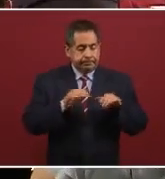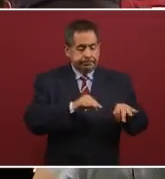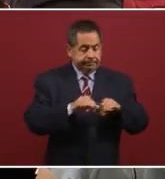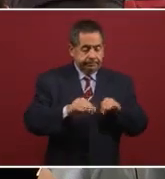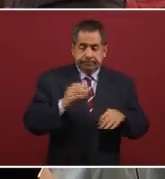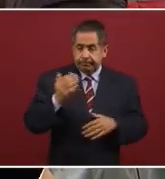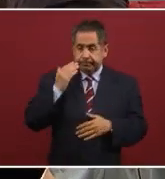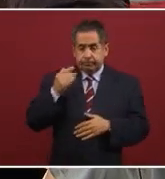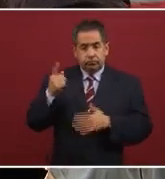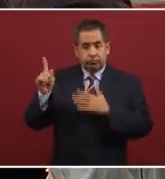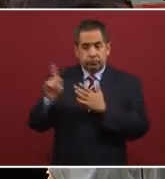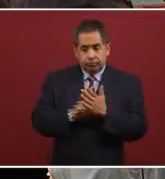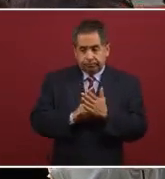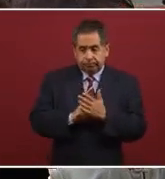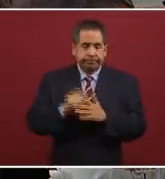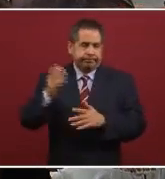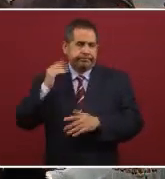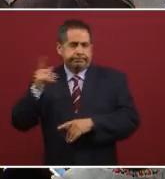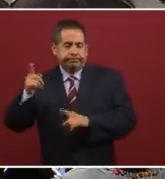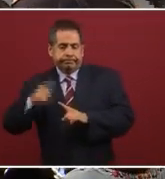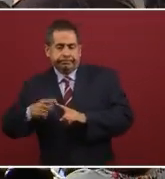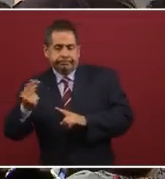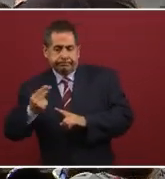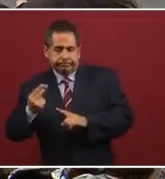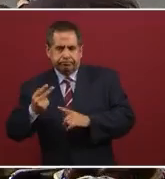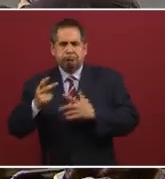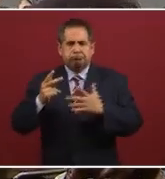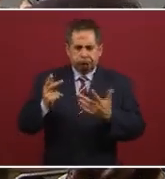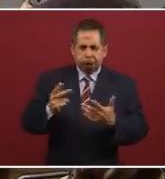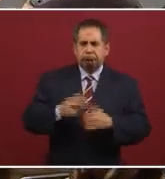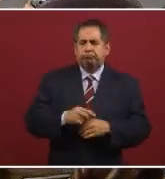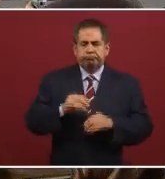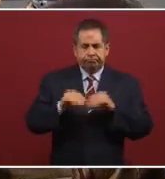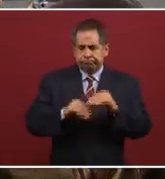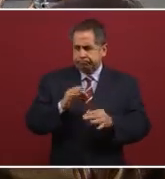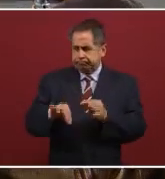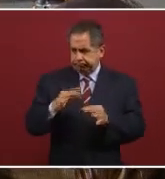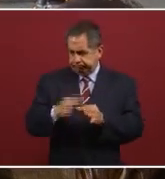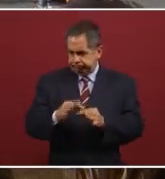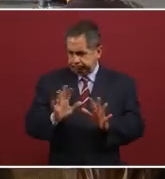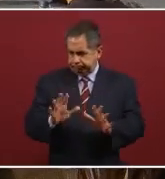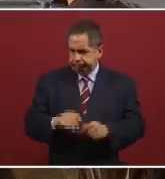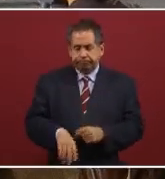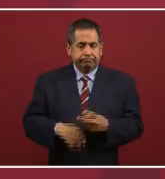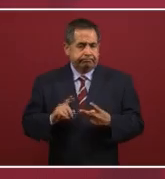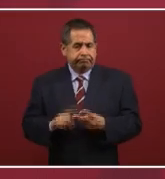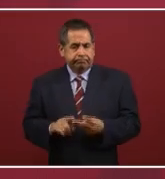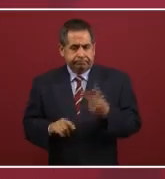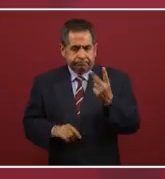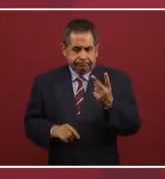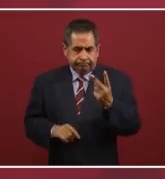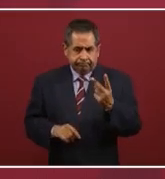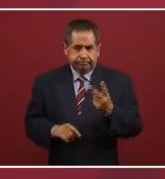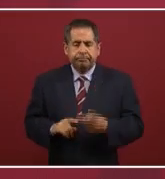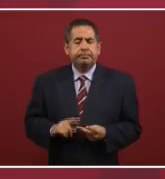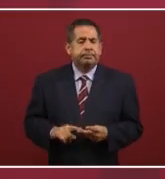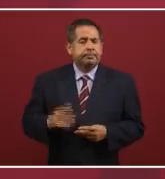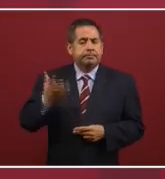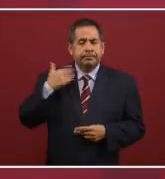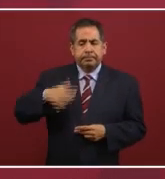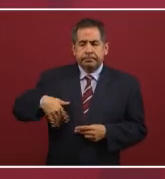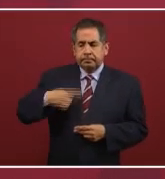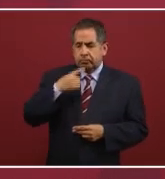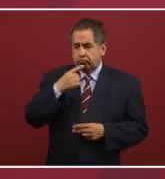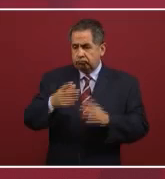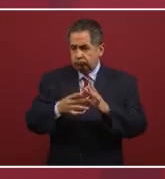mes, que era un requerimiento total para poder llegar a esta fase. Segundo lugar, como ya se mencionó, el